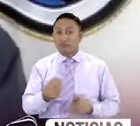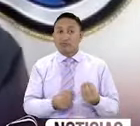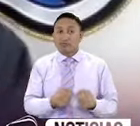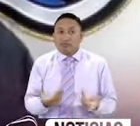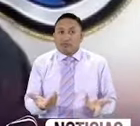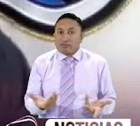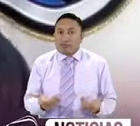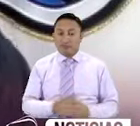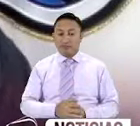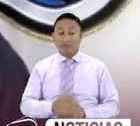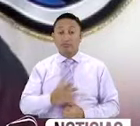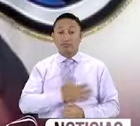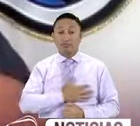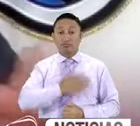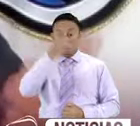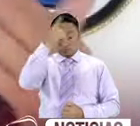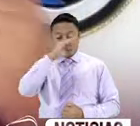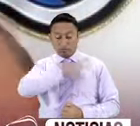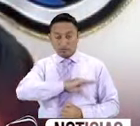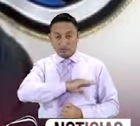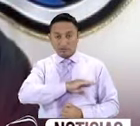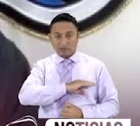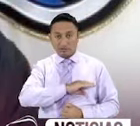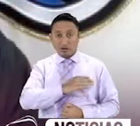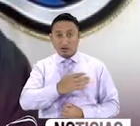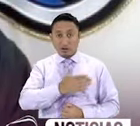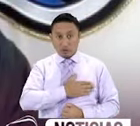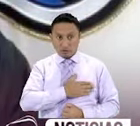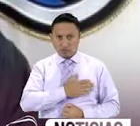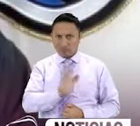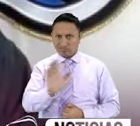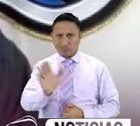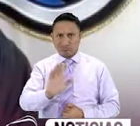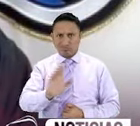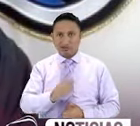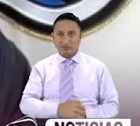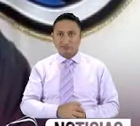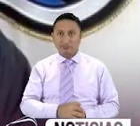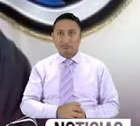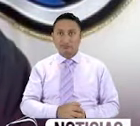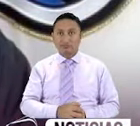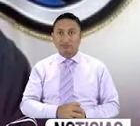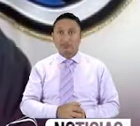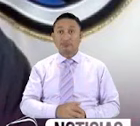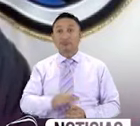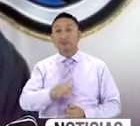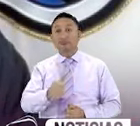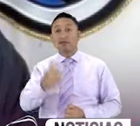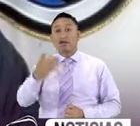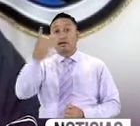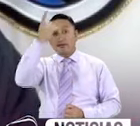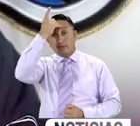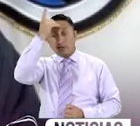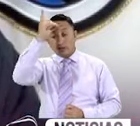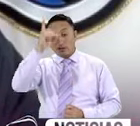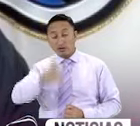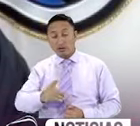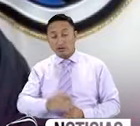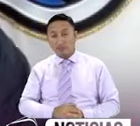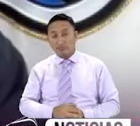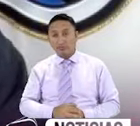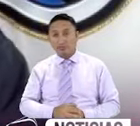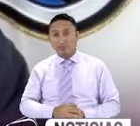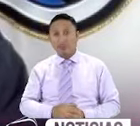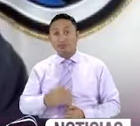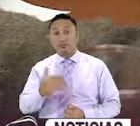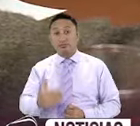decisión municipal, no es una decisión del director del Cuerpo de Agentes de Tránsito, sino es una decisión que va mucho más allá.